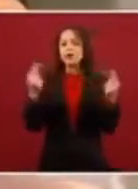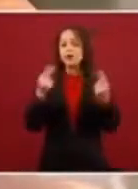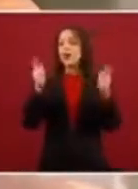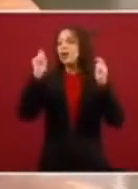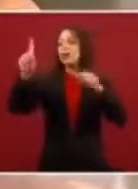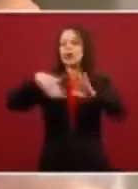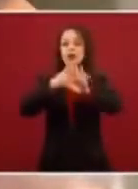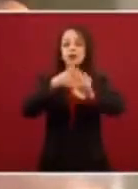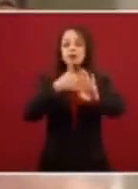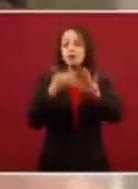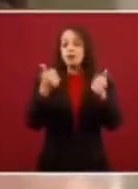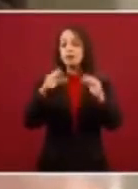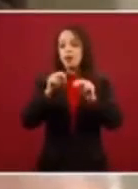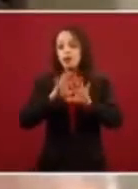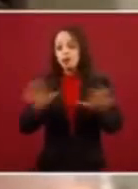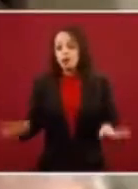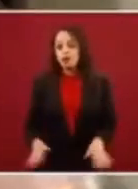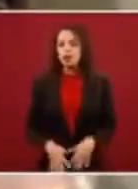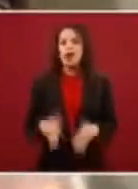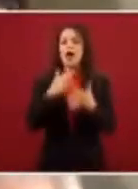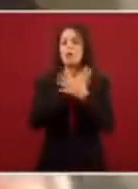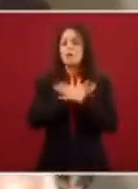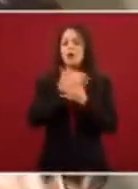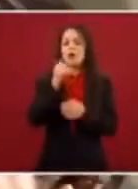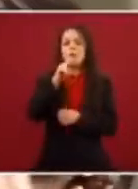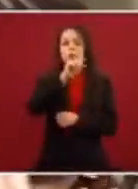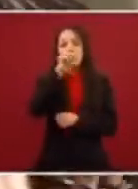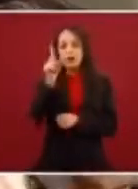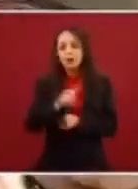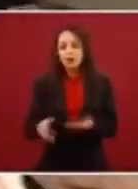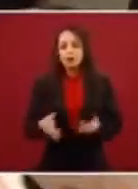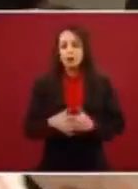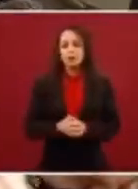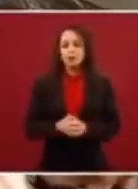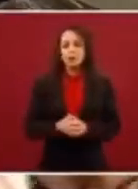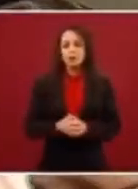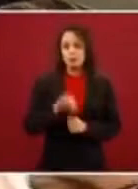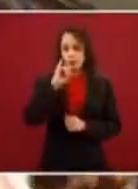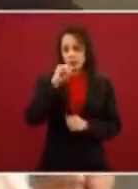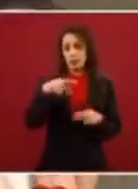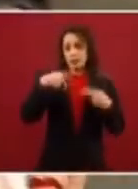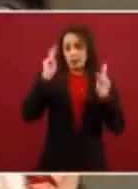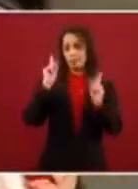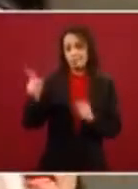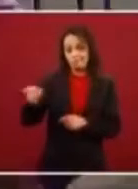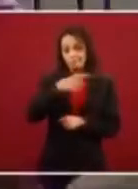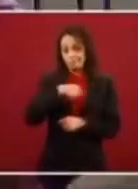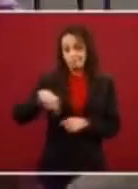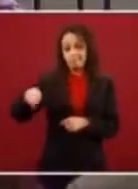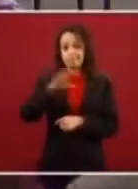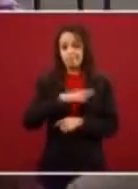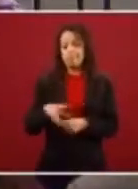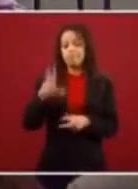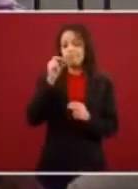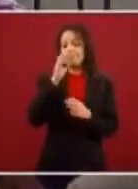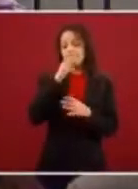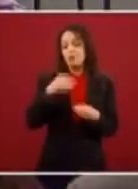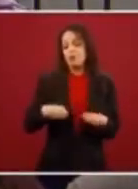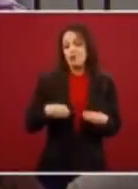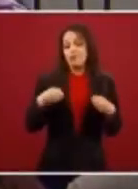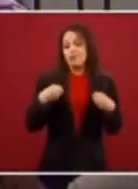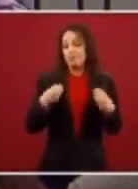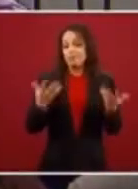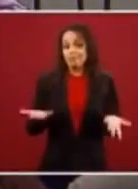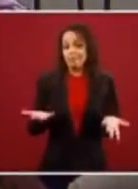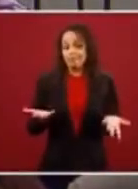¿Cuándo sería ese informe? Amor y paz. Sí, amor y paz, pero pues con el amor y paz no vivimos desgraciadamente en este país. ¿Cómo no? Podemos